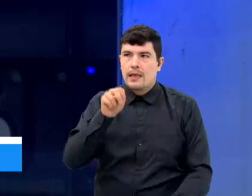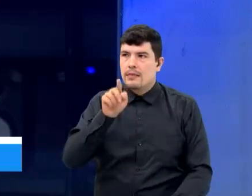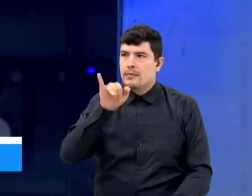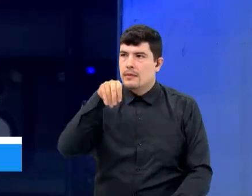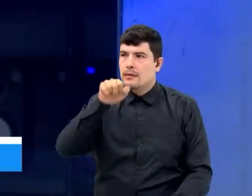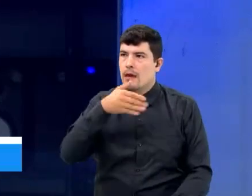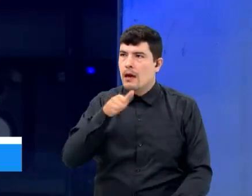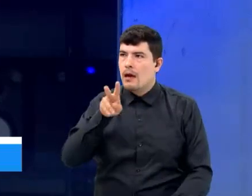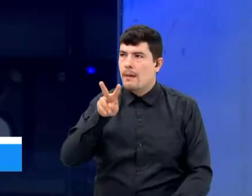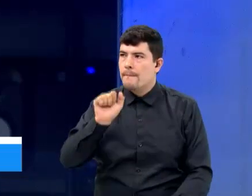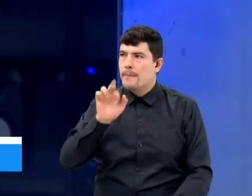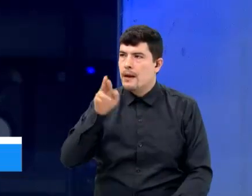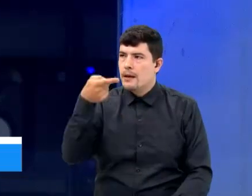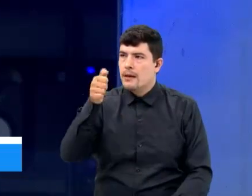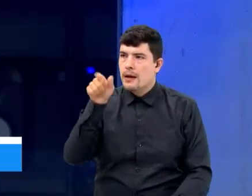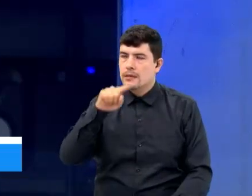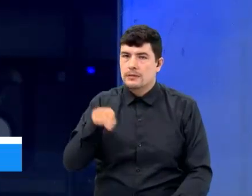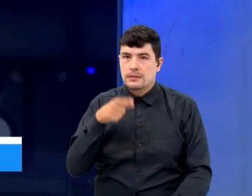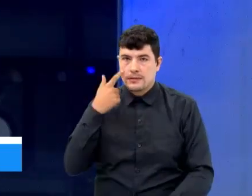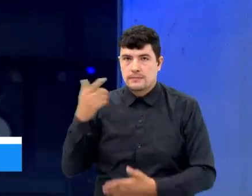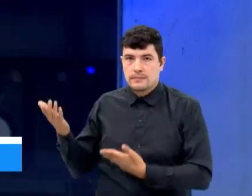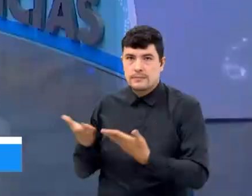los comerciantes de esta plaza de mercado?